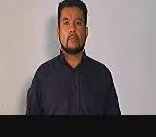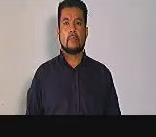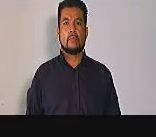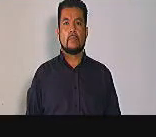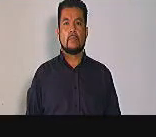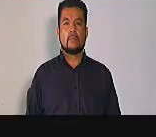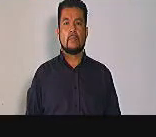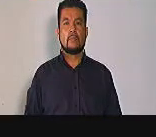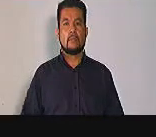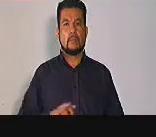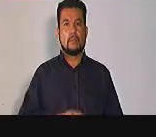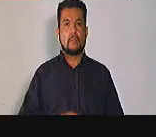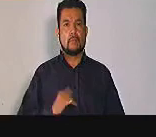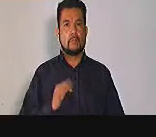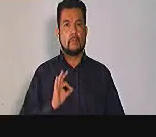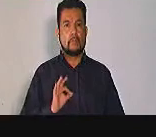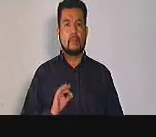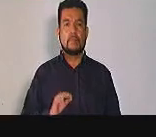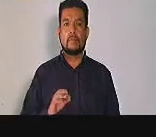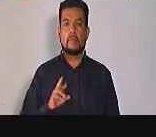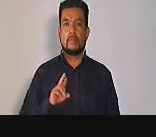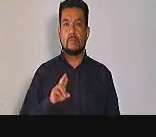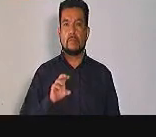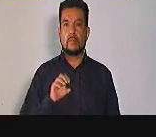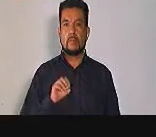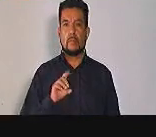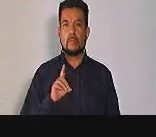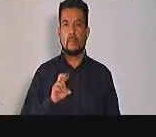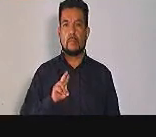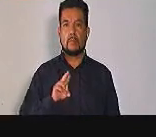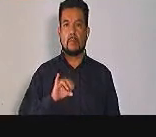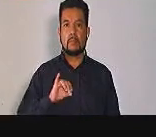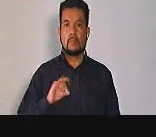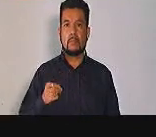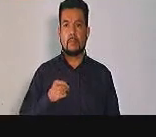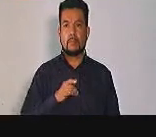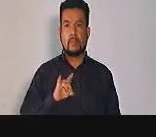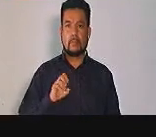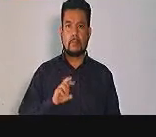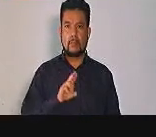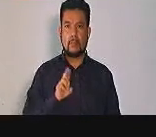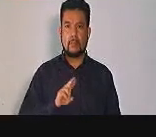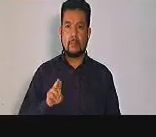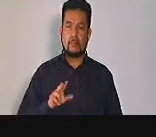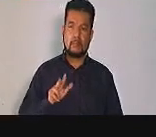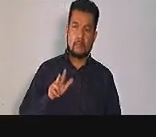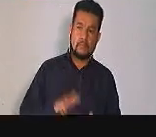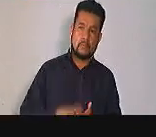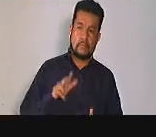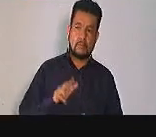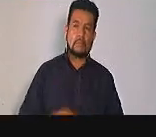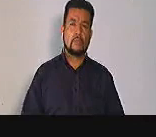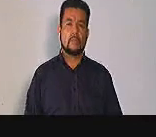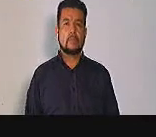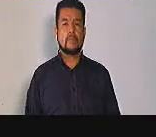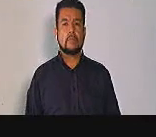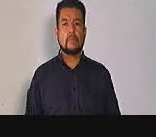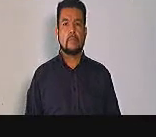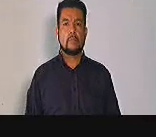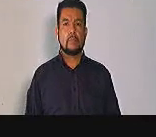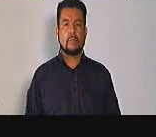Concejal Linda Esperanza vota sí, copiado. Rodríguez Morales Orlando. Aprobado.